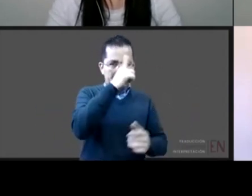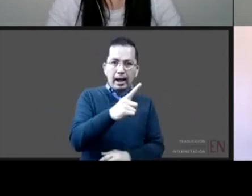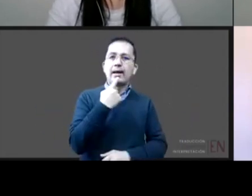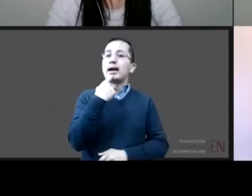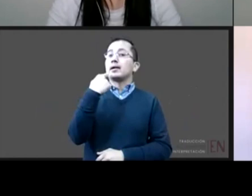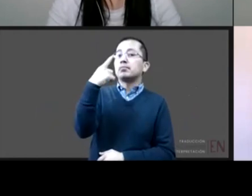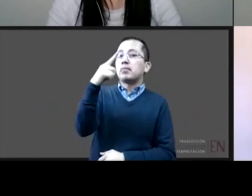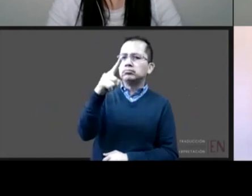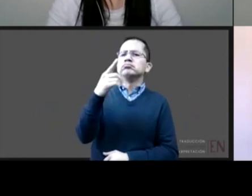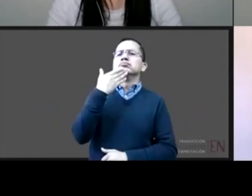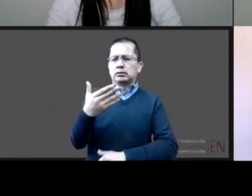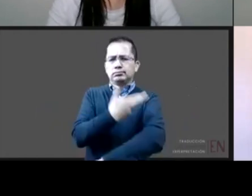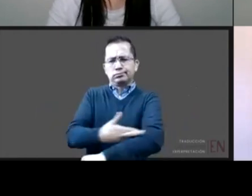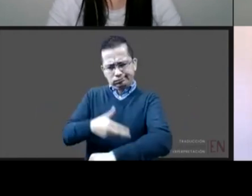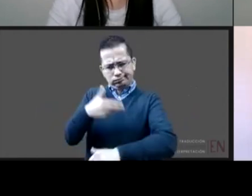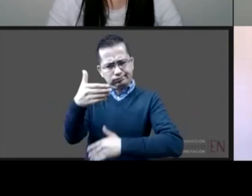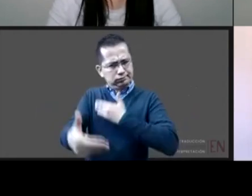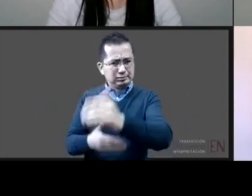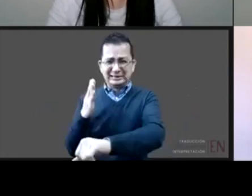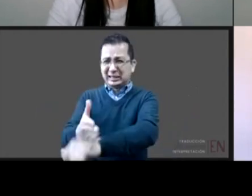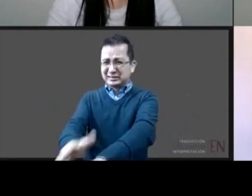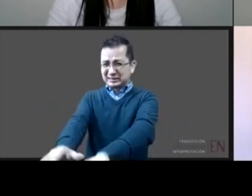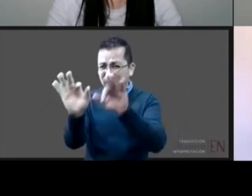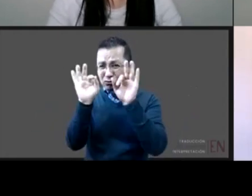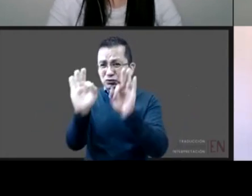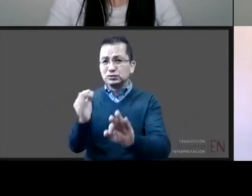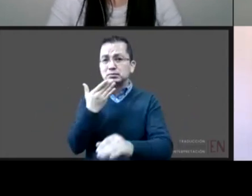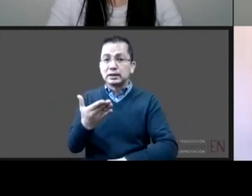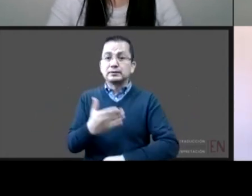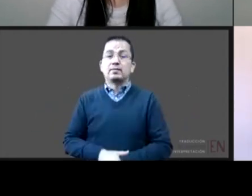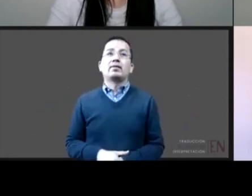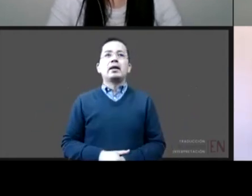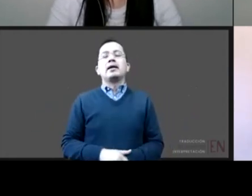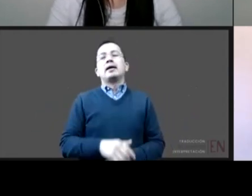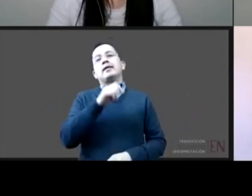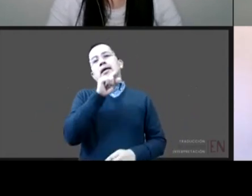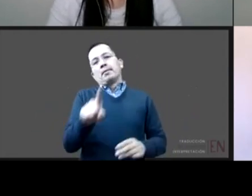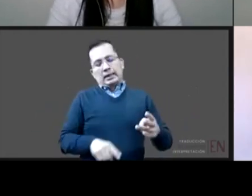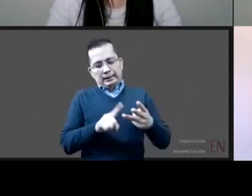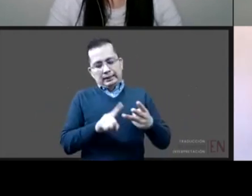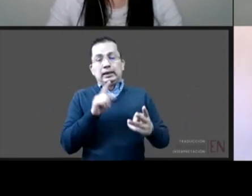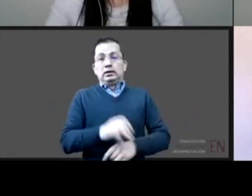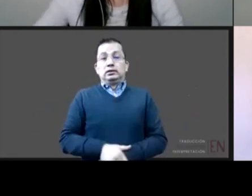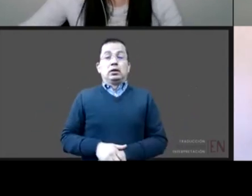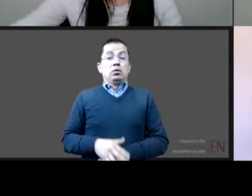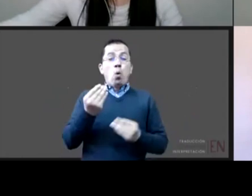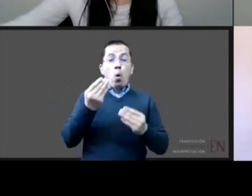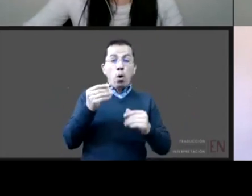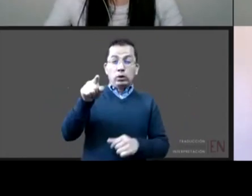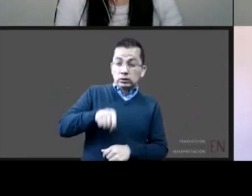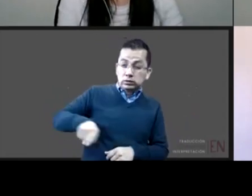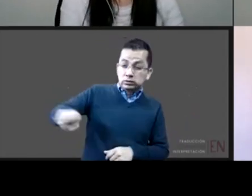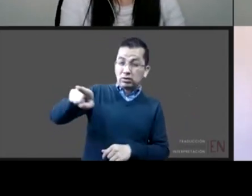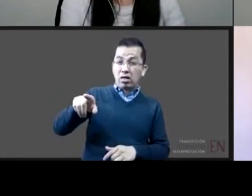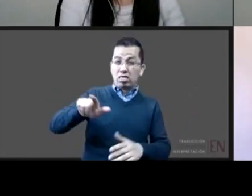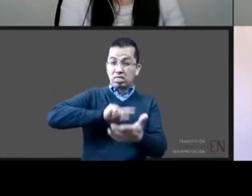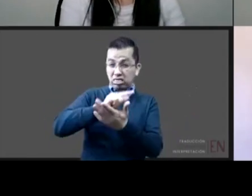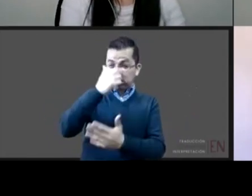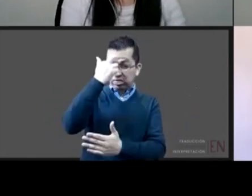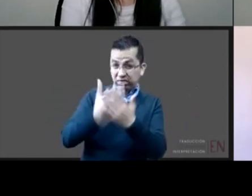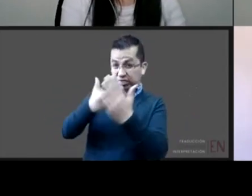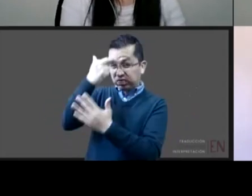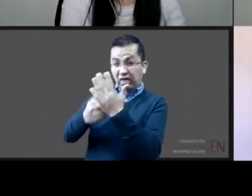un alto nivel de impunidad en todos los hechos delictivos, pero claramente estos todavía más, por lo que explicaba Ernestina, la